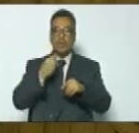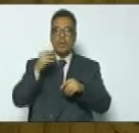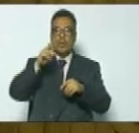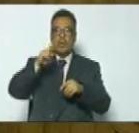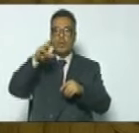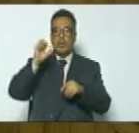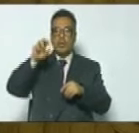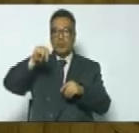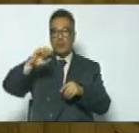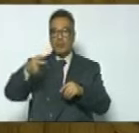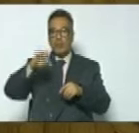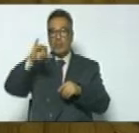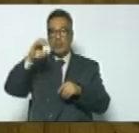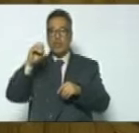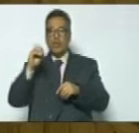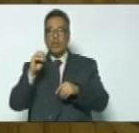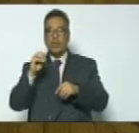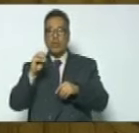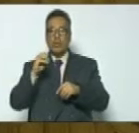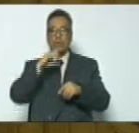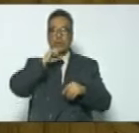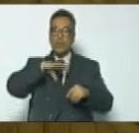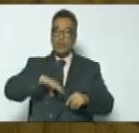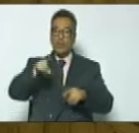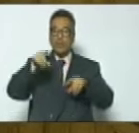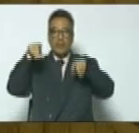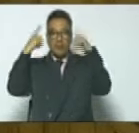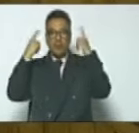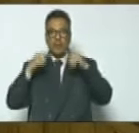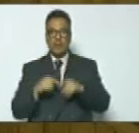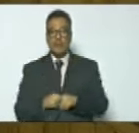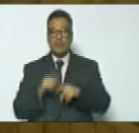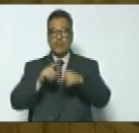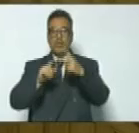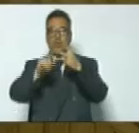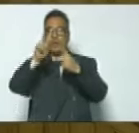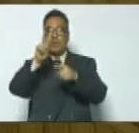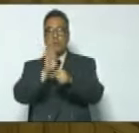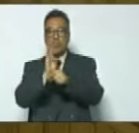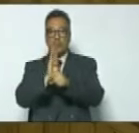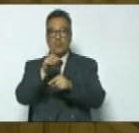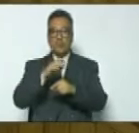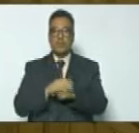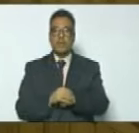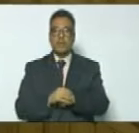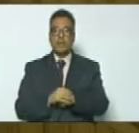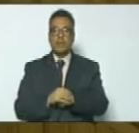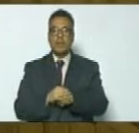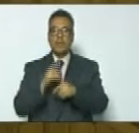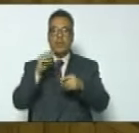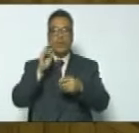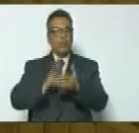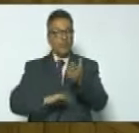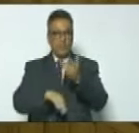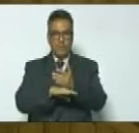Hermoso, una leyenda de los tiburones, segunda base, que lo